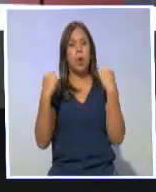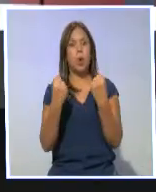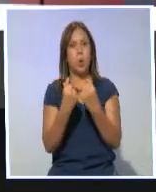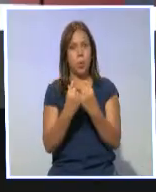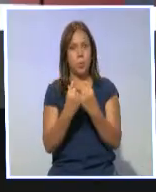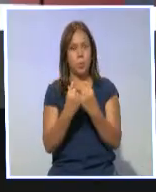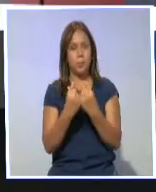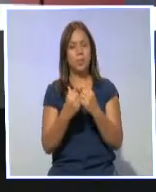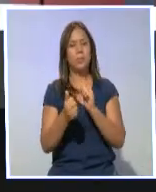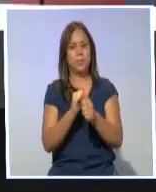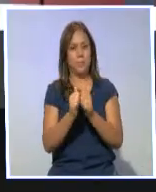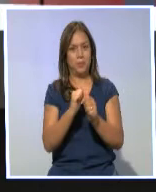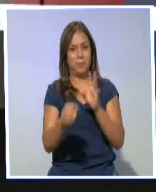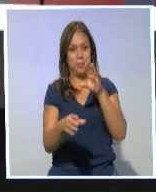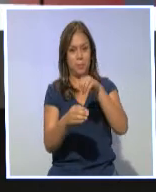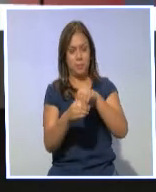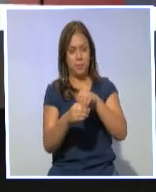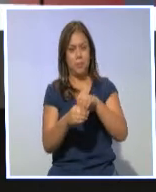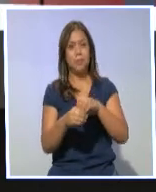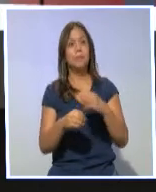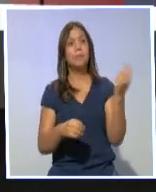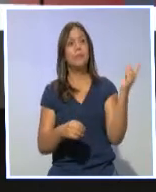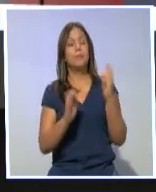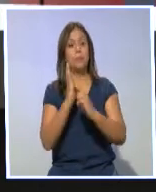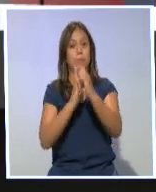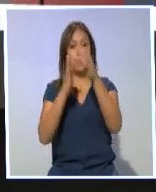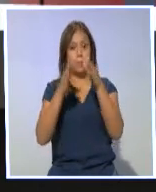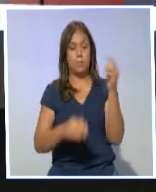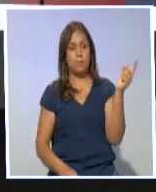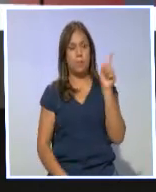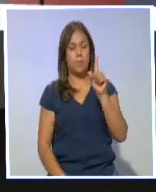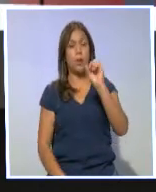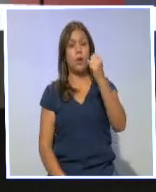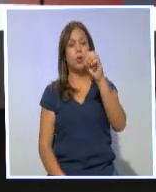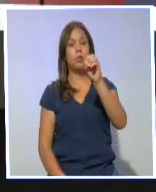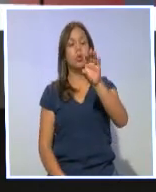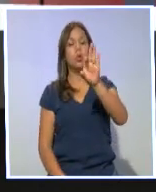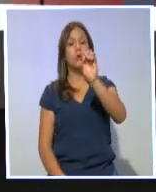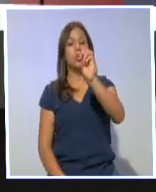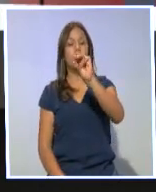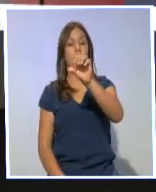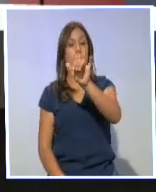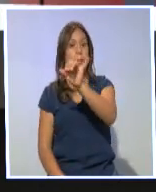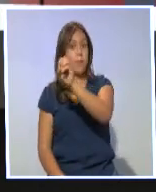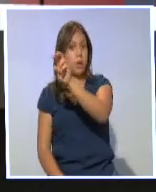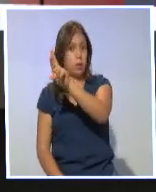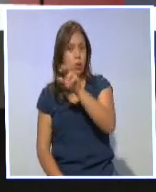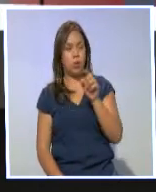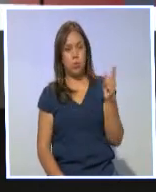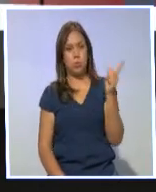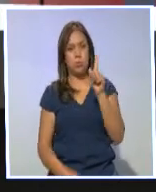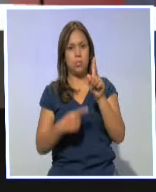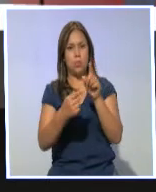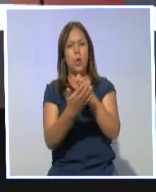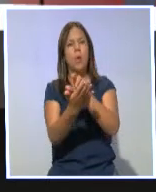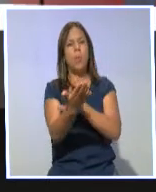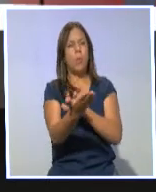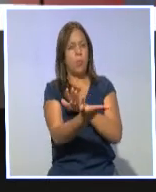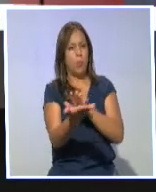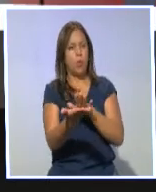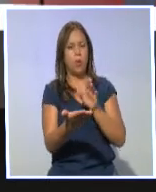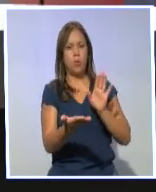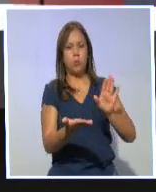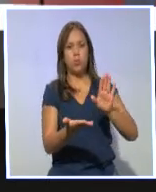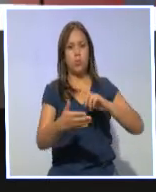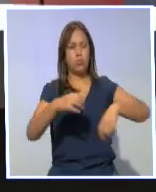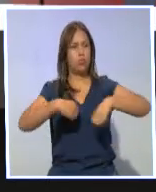por el Deporte de la Asamblea recibió a la ministra del ramo, Andrea Sotomayor, con el fin de exponer los programas y proyectos emprendidos por